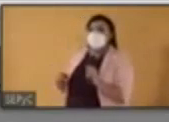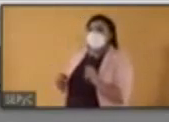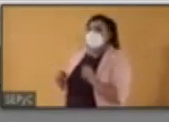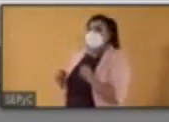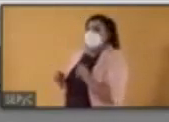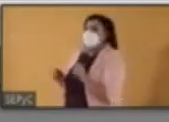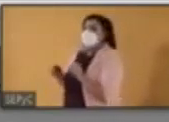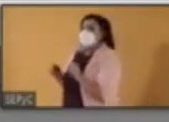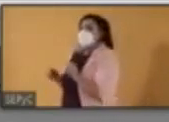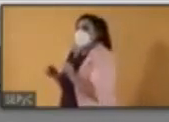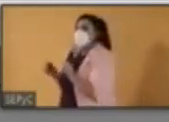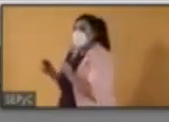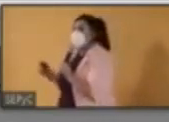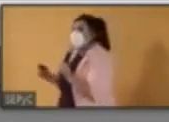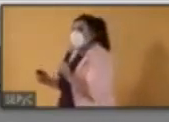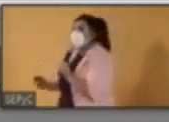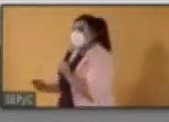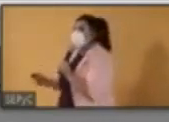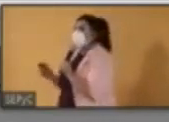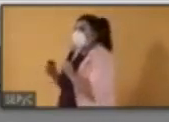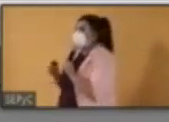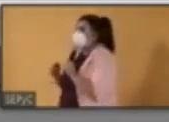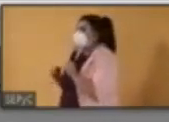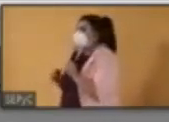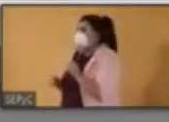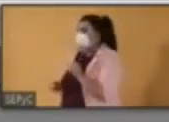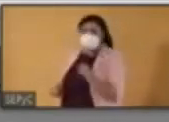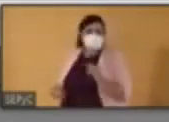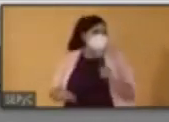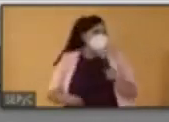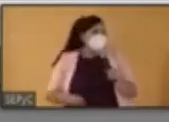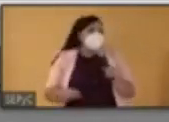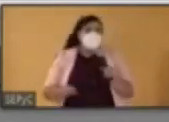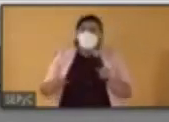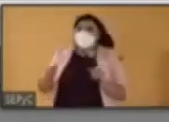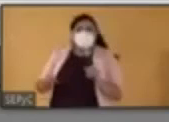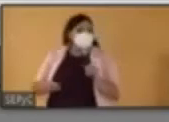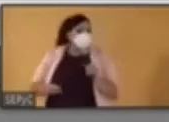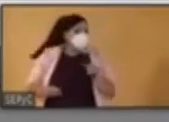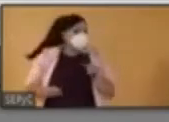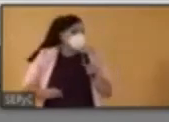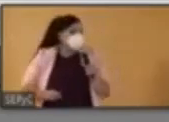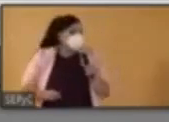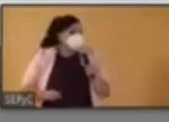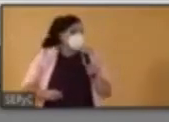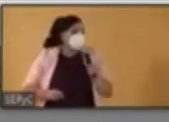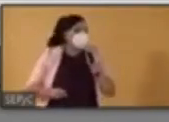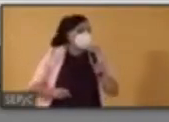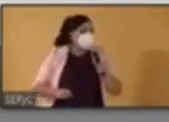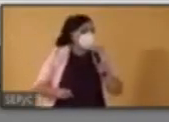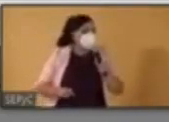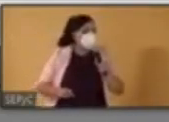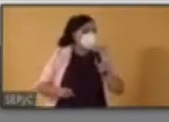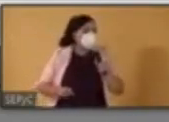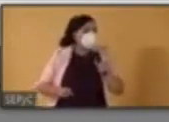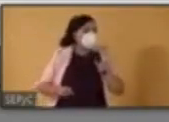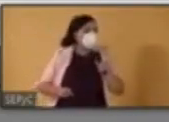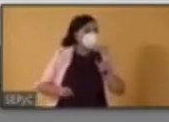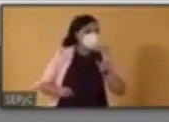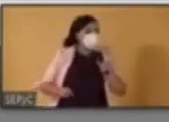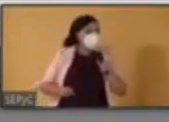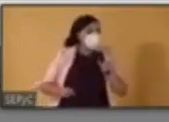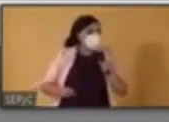para identificar si presento declaración simplificada o declaración completa. En el caso particular señalamos la casilla de